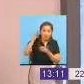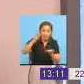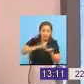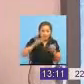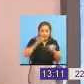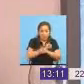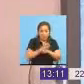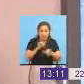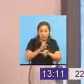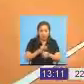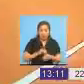informando